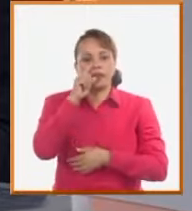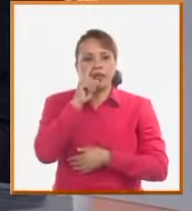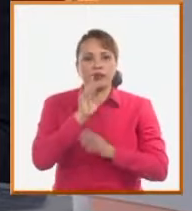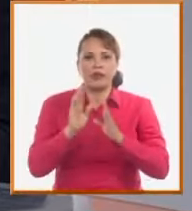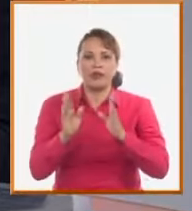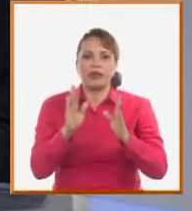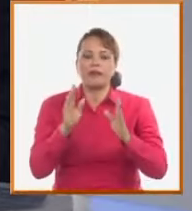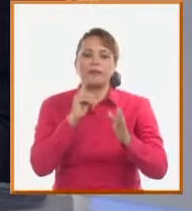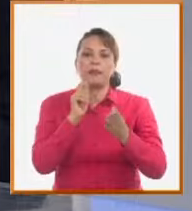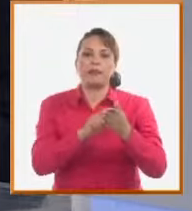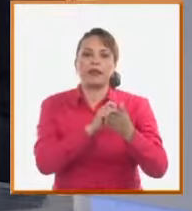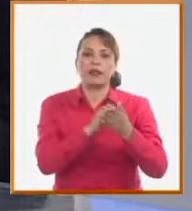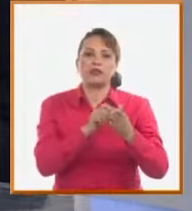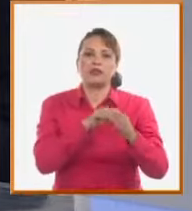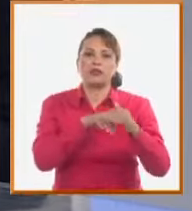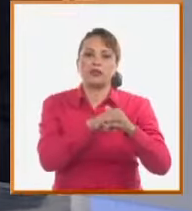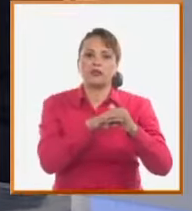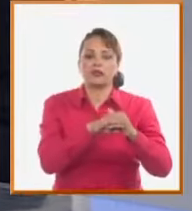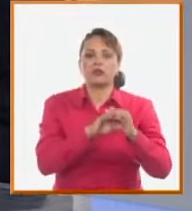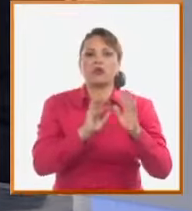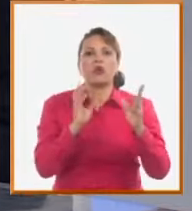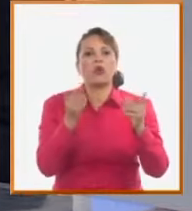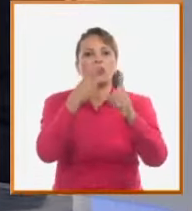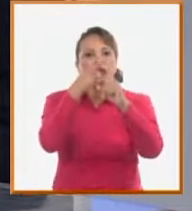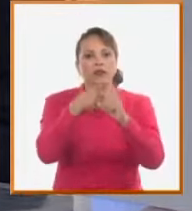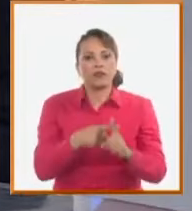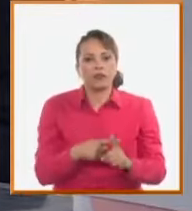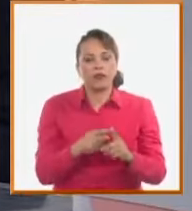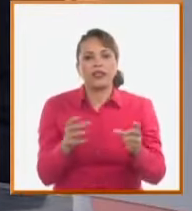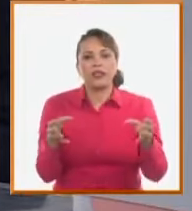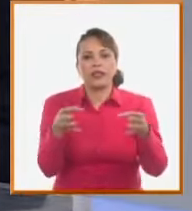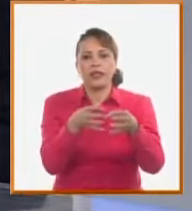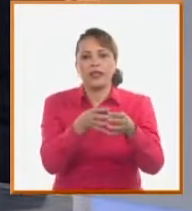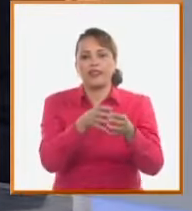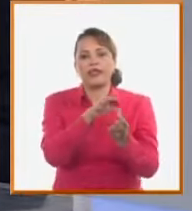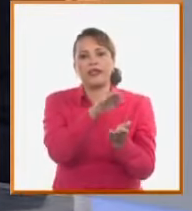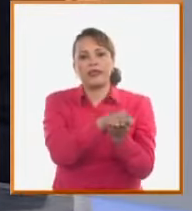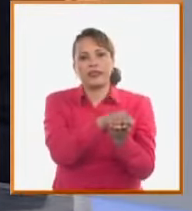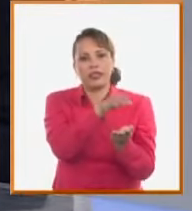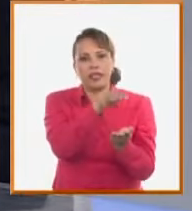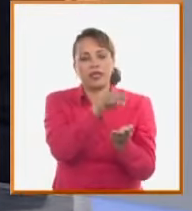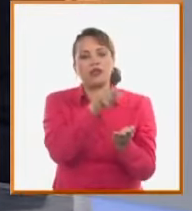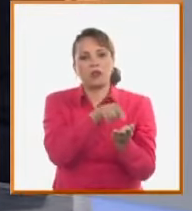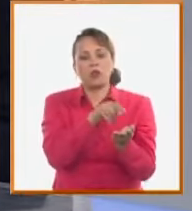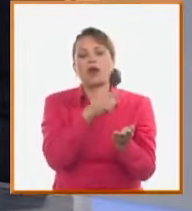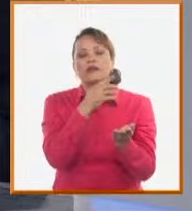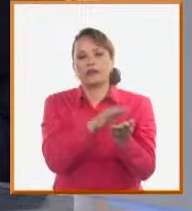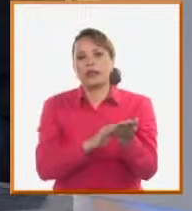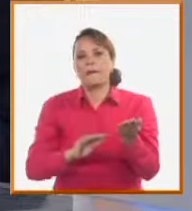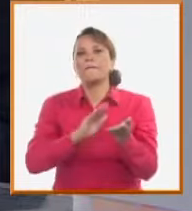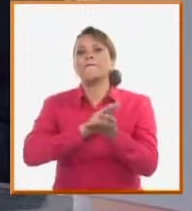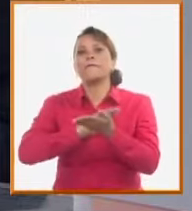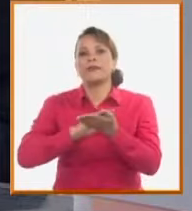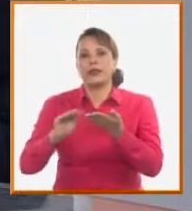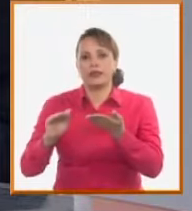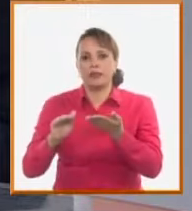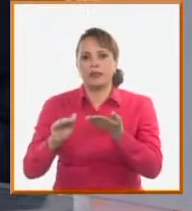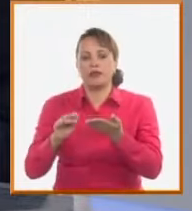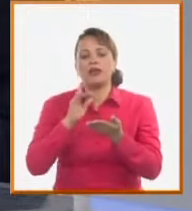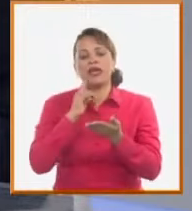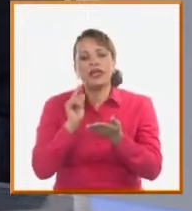plazo de seguro, o una suma de rescate, como decía, también se pueden ofrecer préstamos. O sea, eso está en